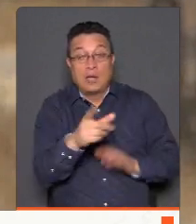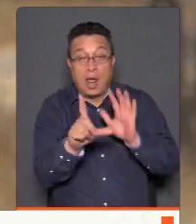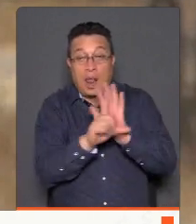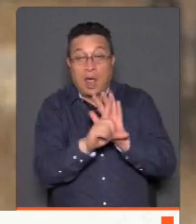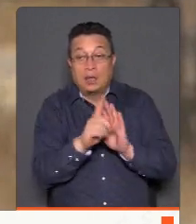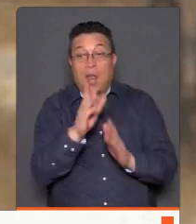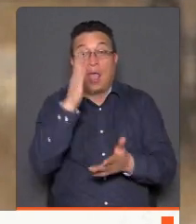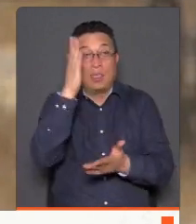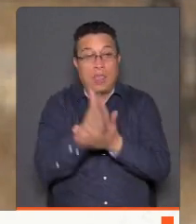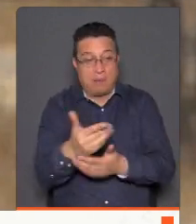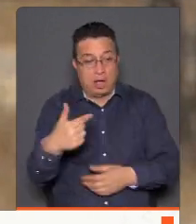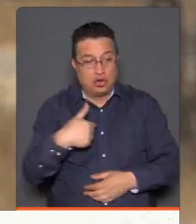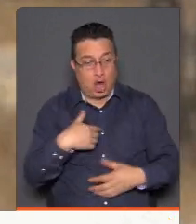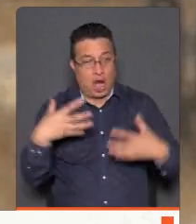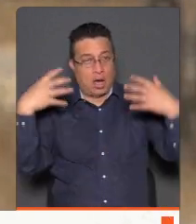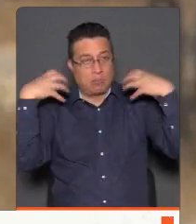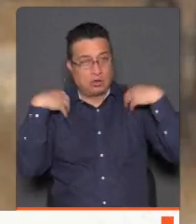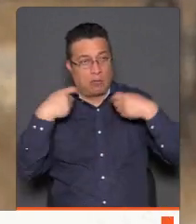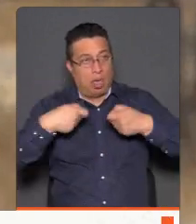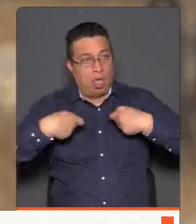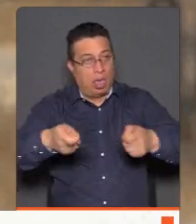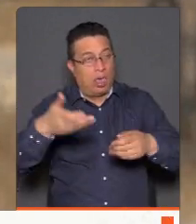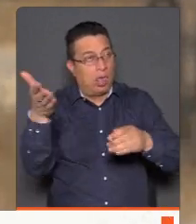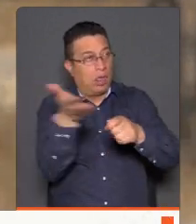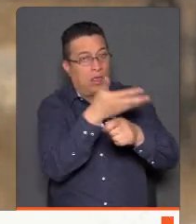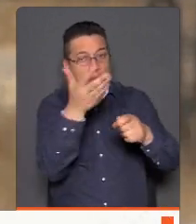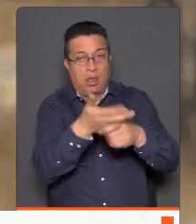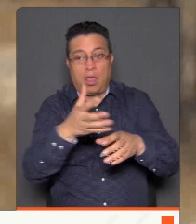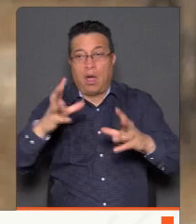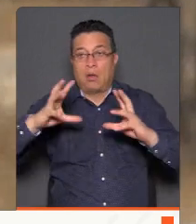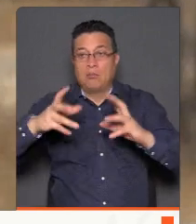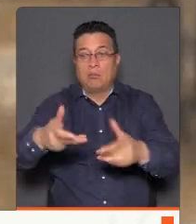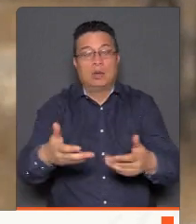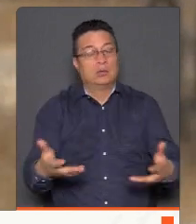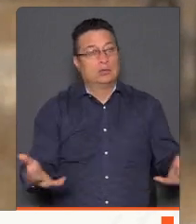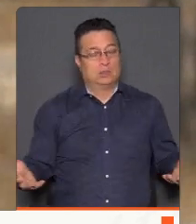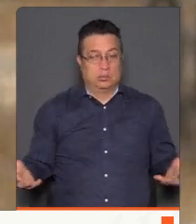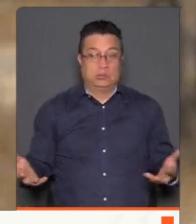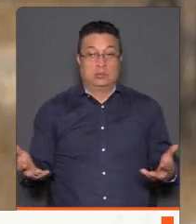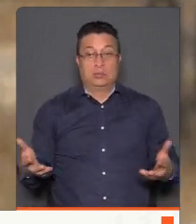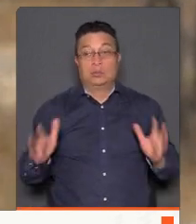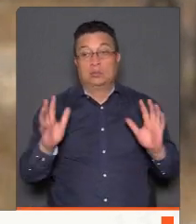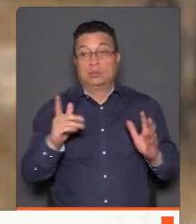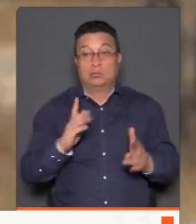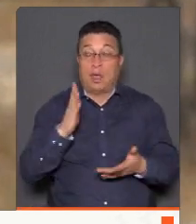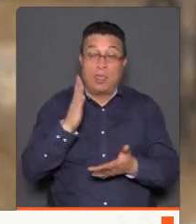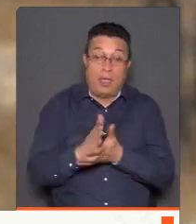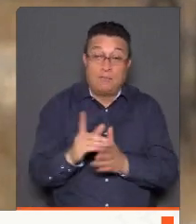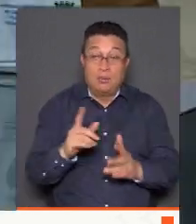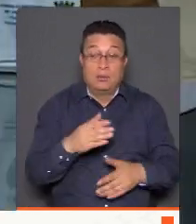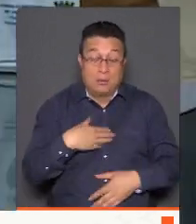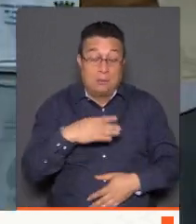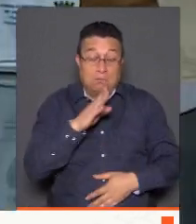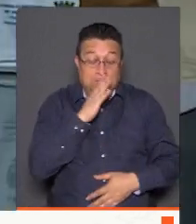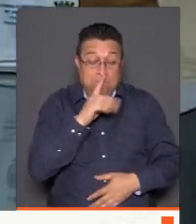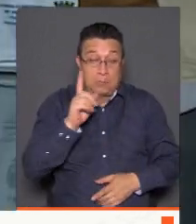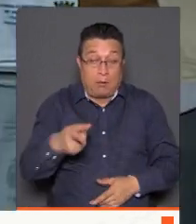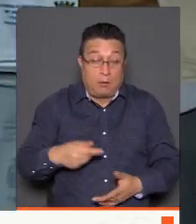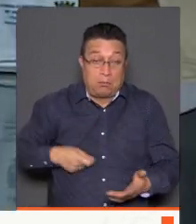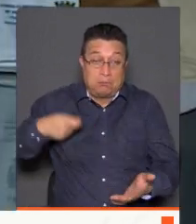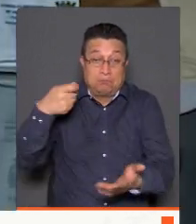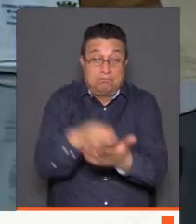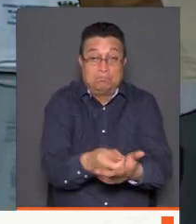que debemos ser nosotros los responsables de los costos, bueno, quizá, aunque no nos corresponda, tendríamos que hacerlo. Hemos hecho